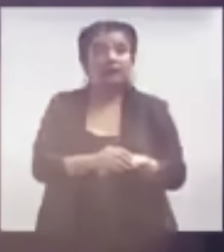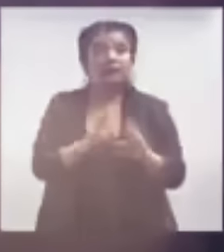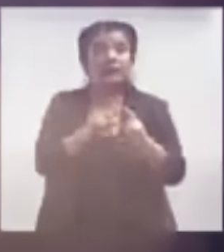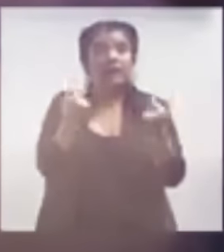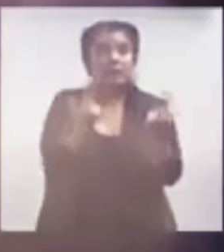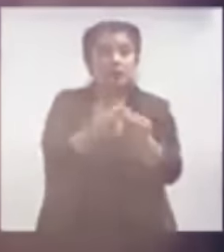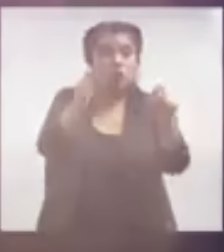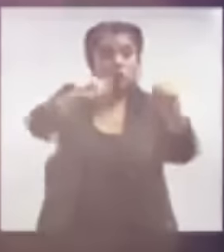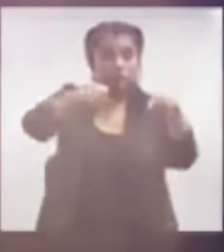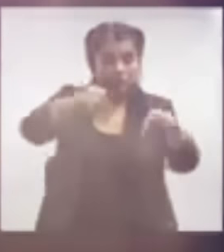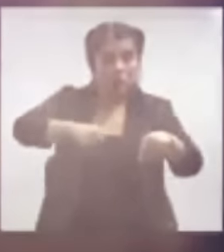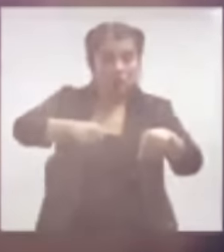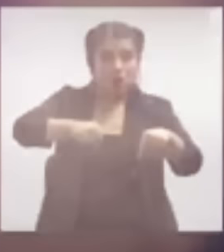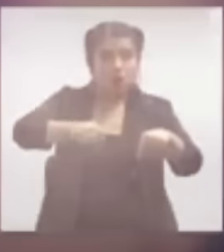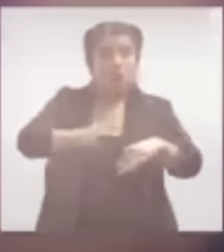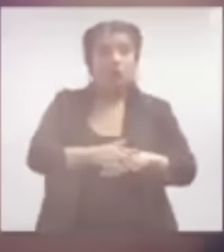hoy,